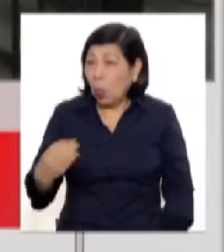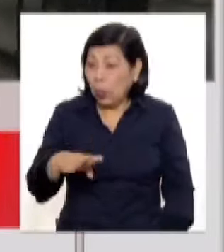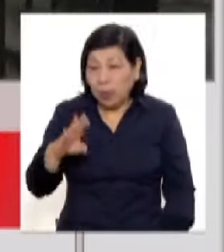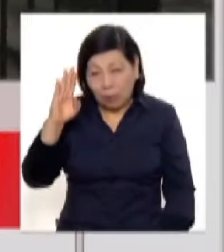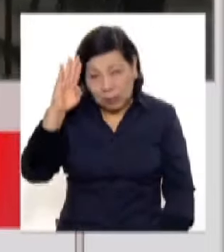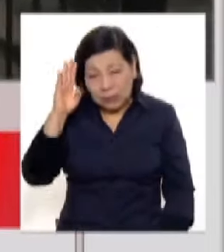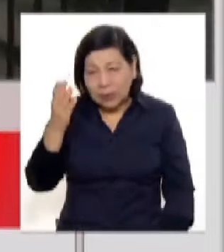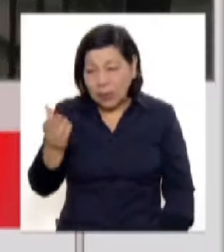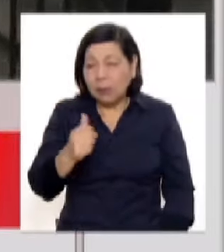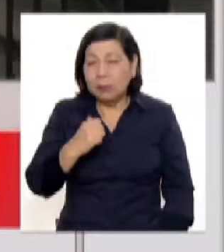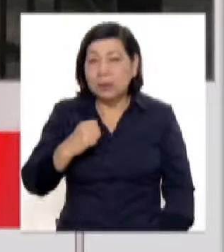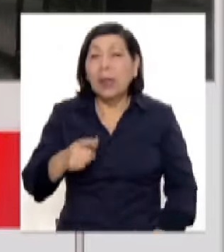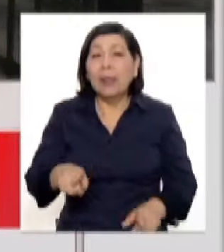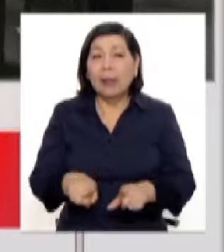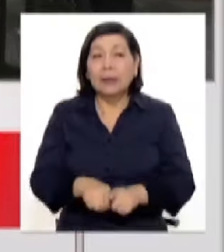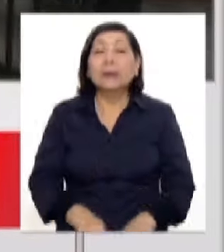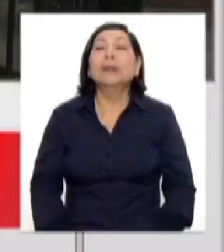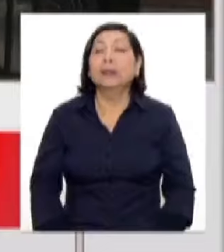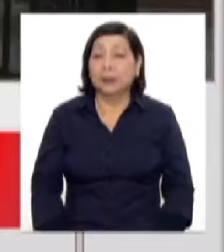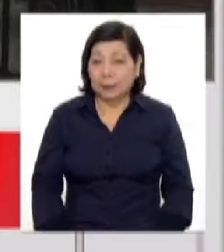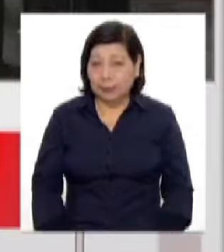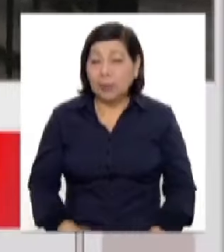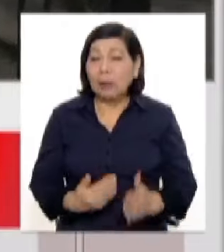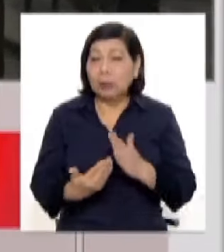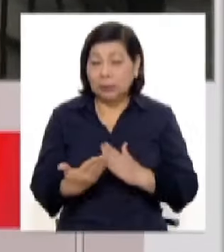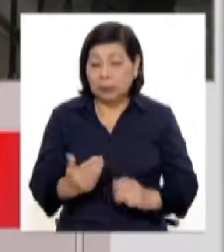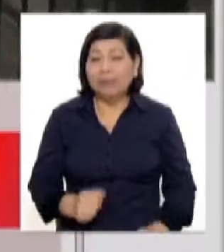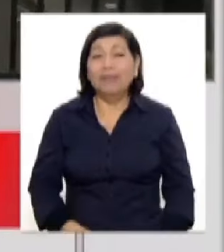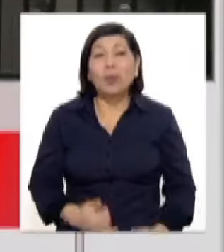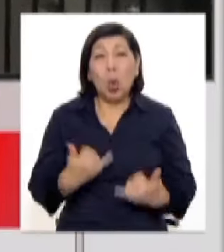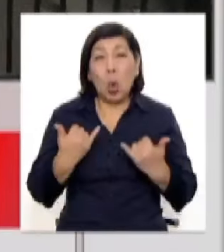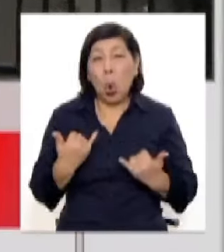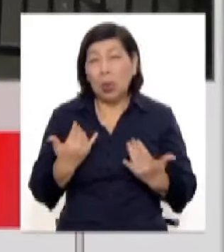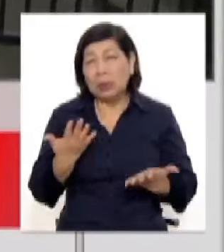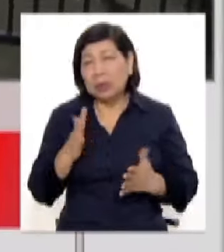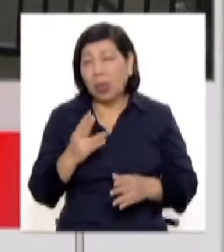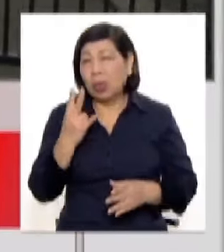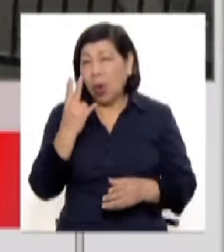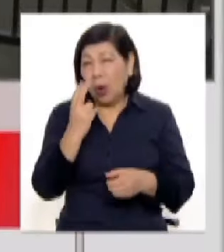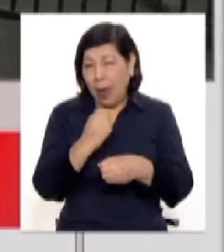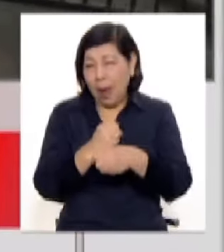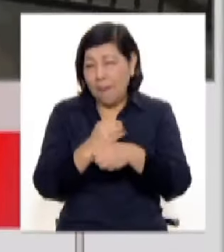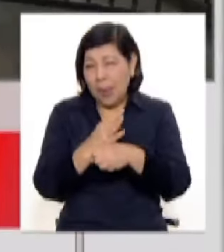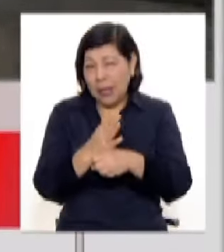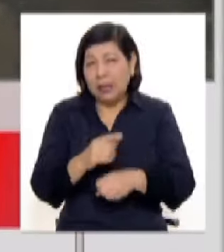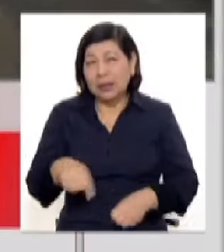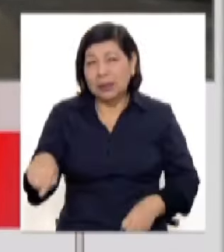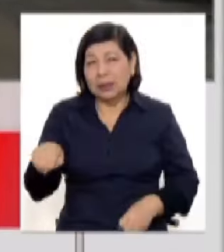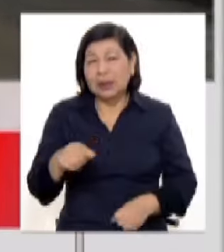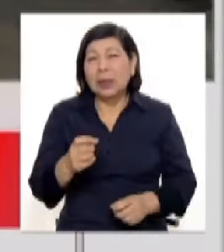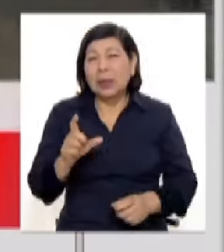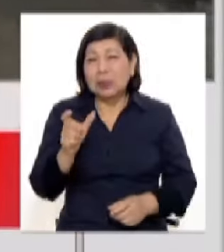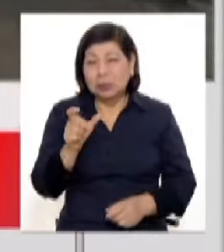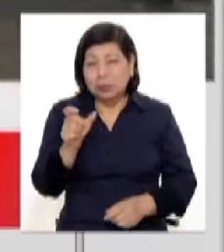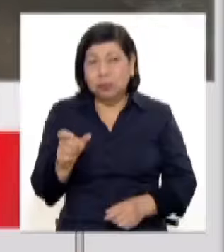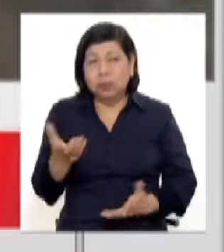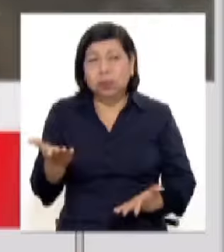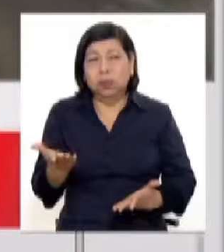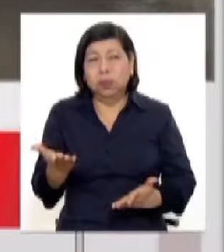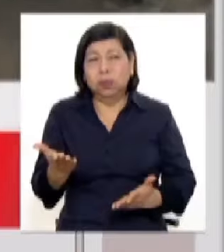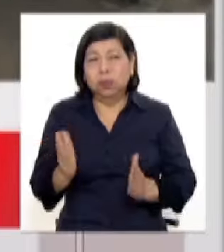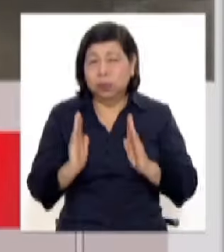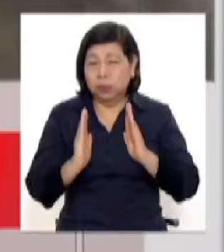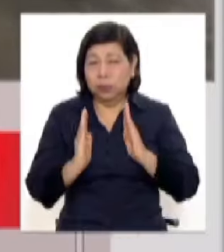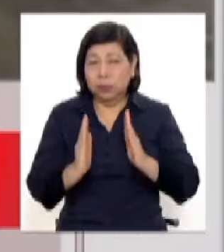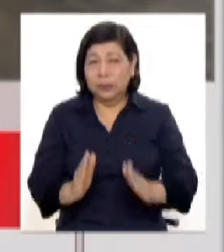las acciones que está tomando la municipalidad también. Sí, buenos días. Se ha producido hoy día aproximadamente a 2 de la mañana actos vandálicos en el